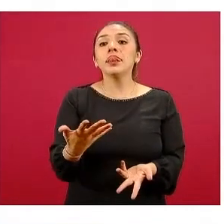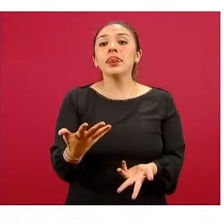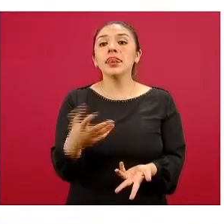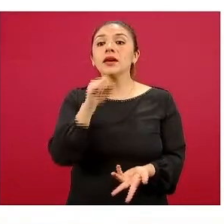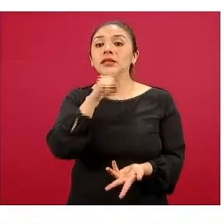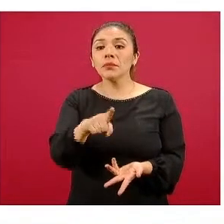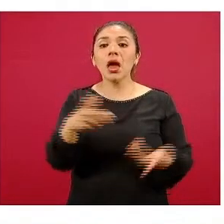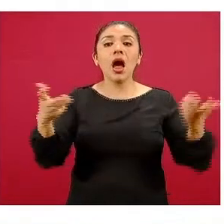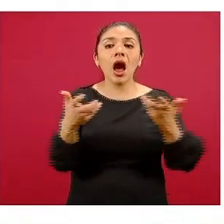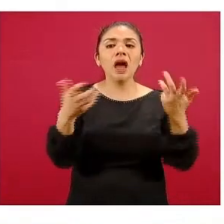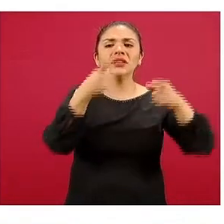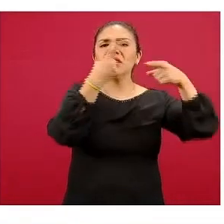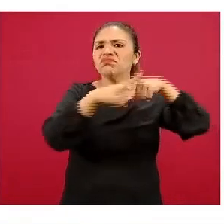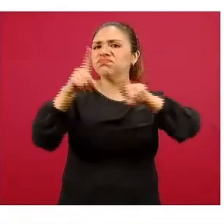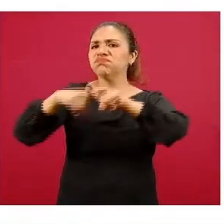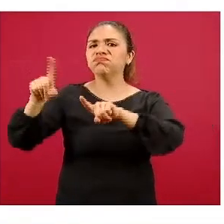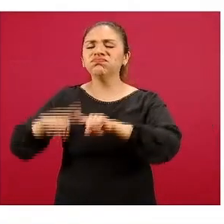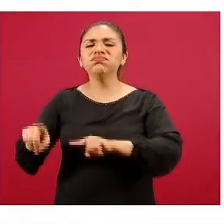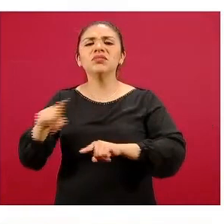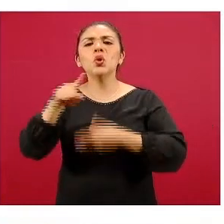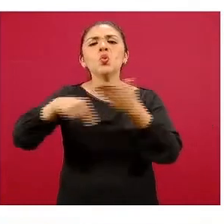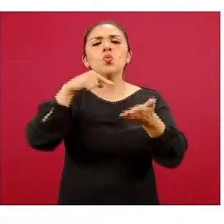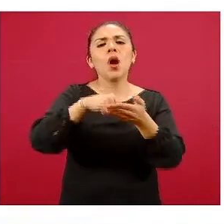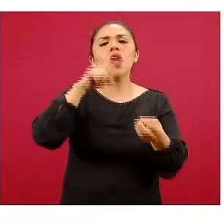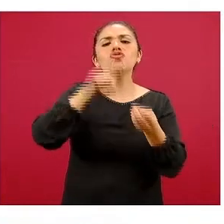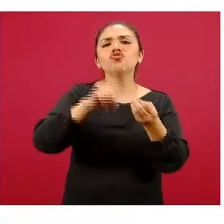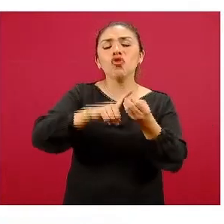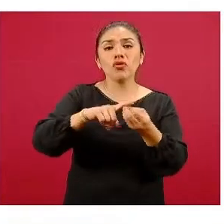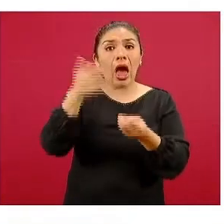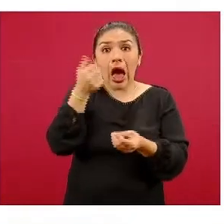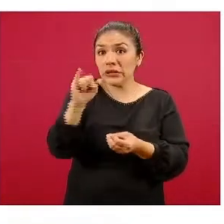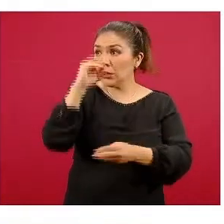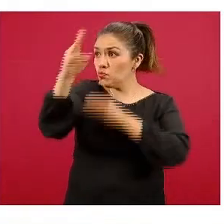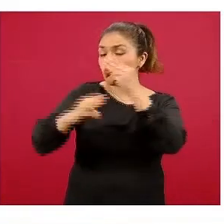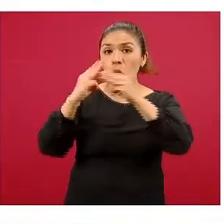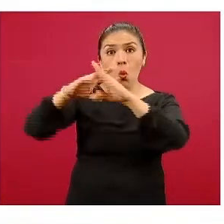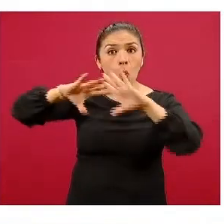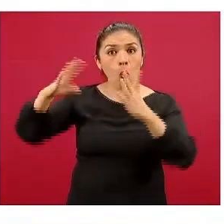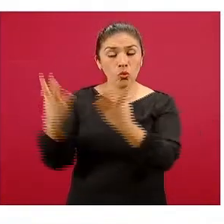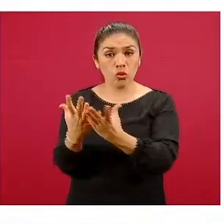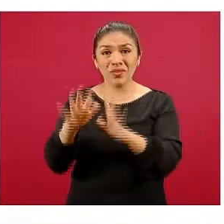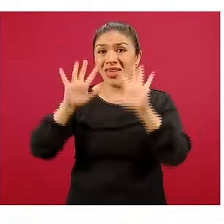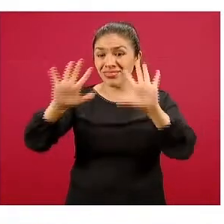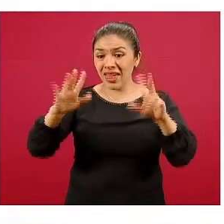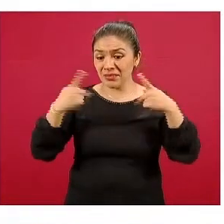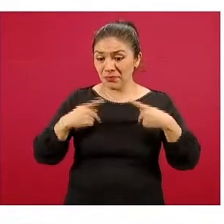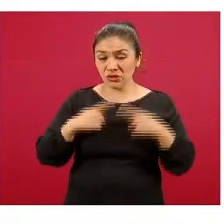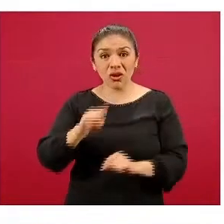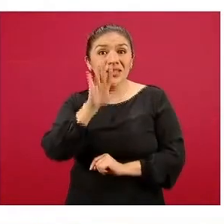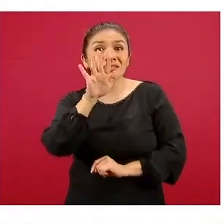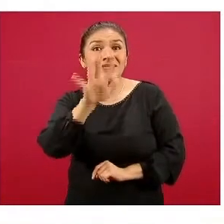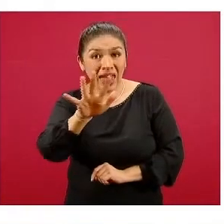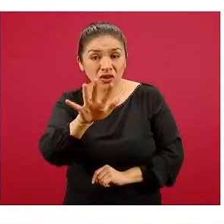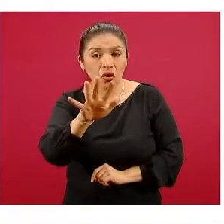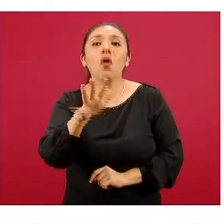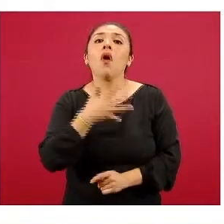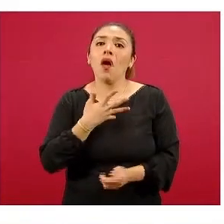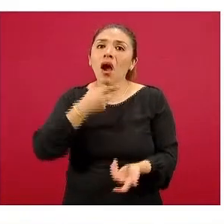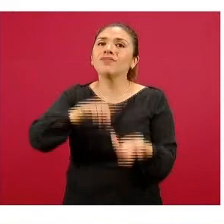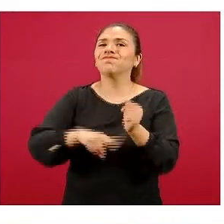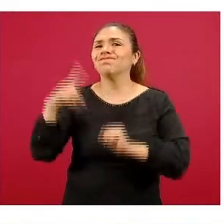se han hecho diferentes puntos donde a nivel global 5 de cada 10 personas, por ejemplo, han